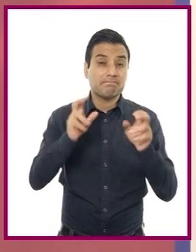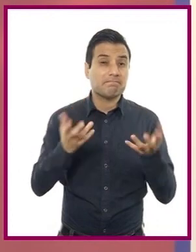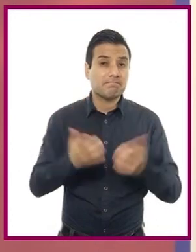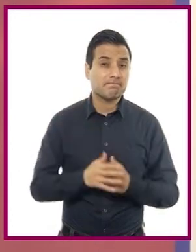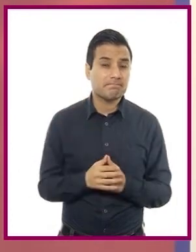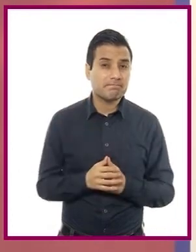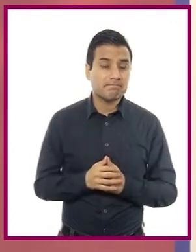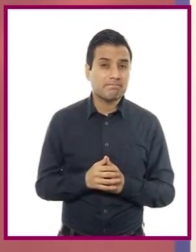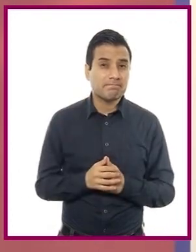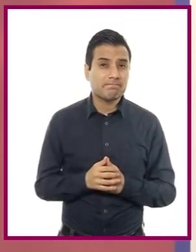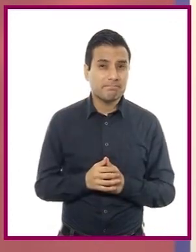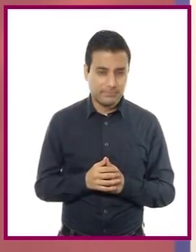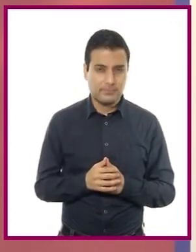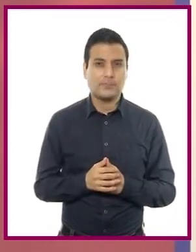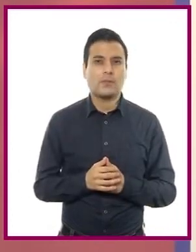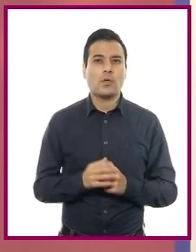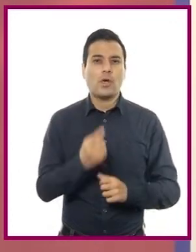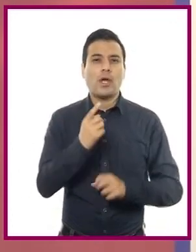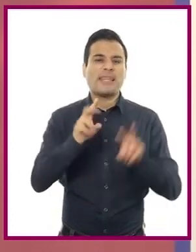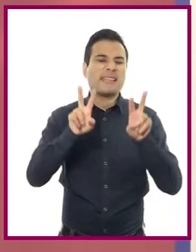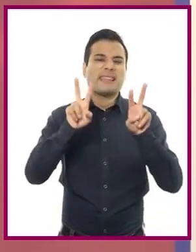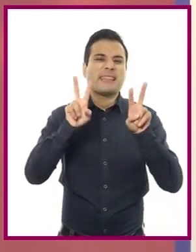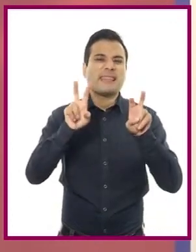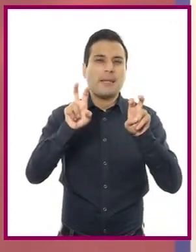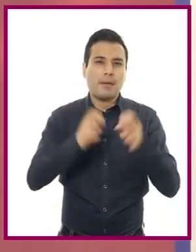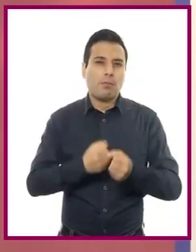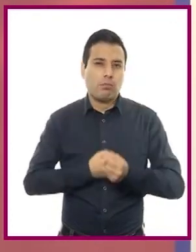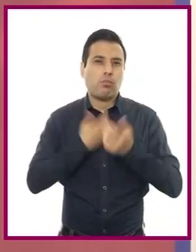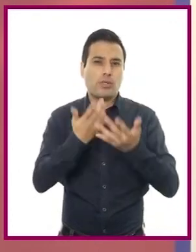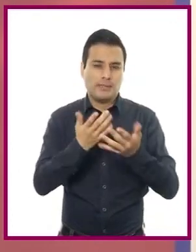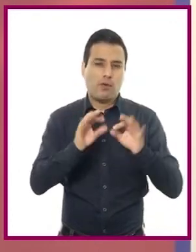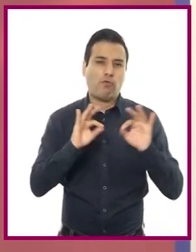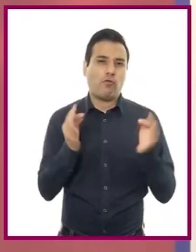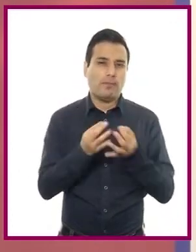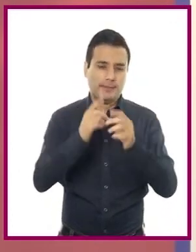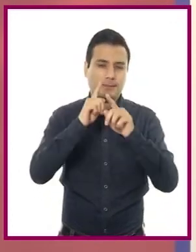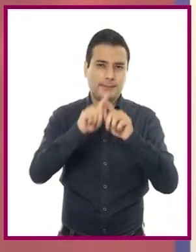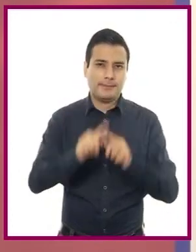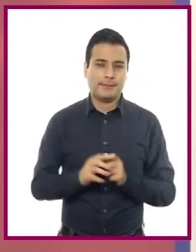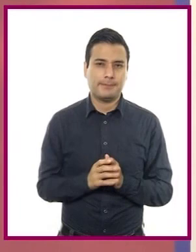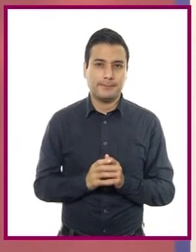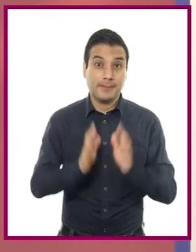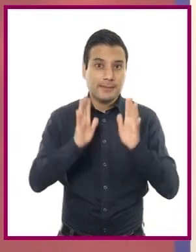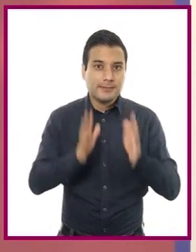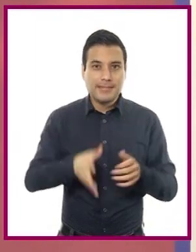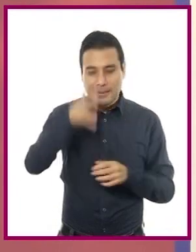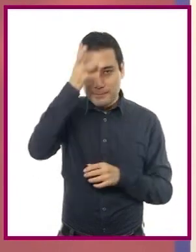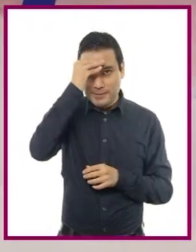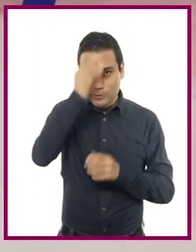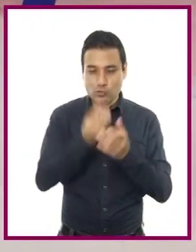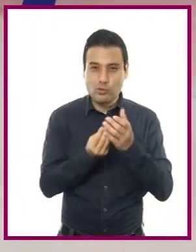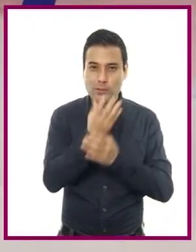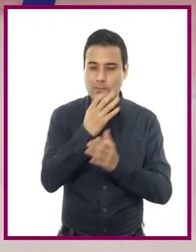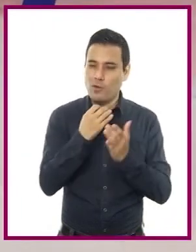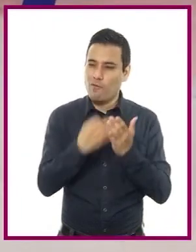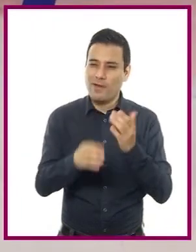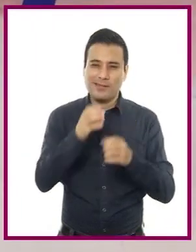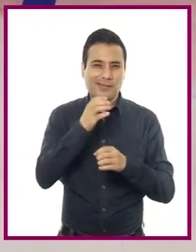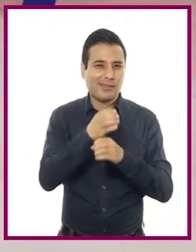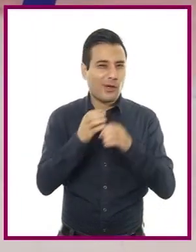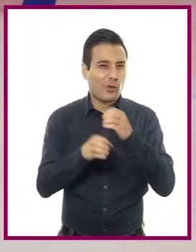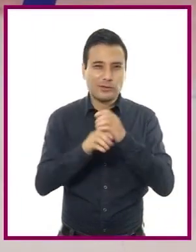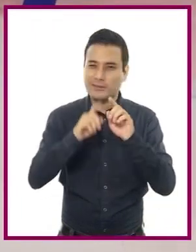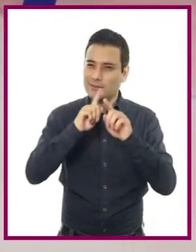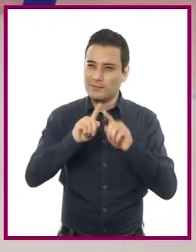sobre formas de expresar un tema en poesía. Hemos aprendido algo nuevo juntos. Aún nos queda mucho